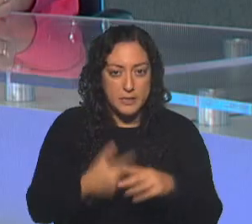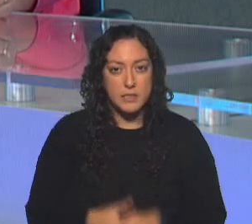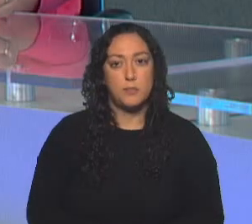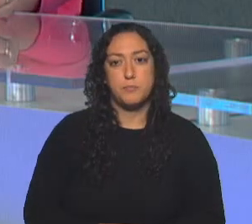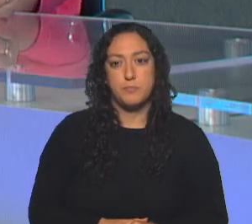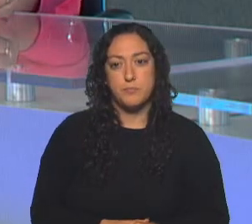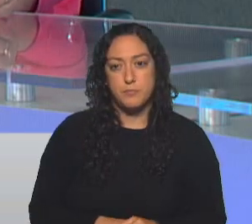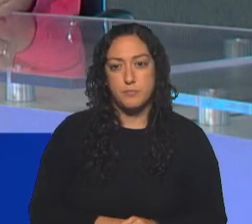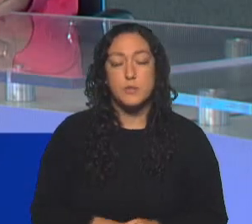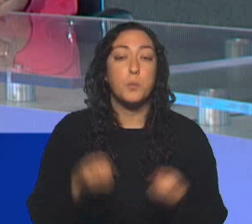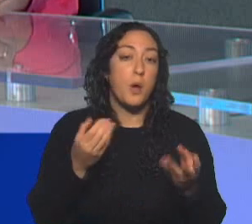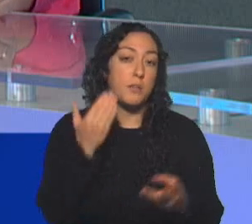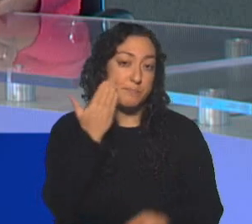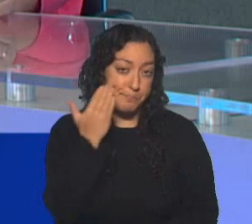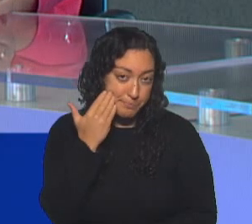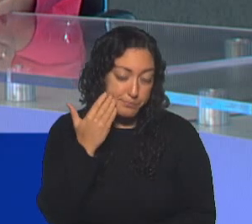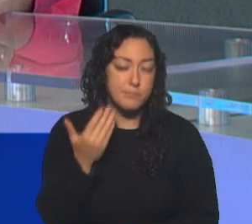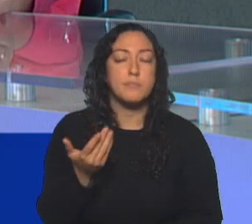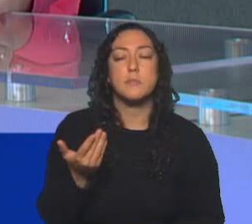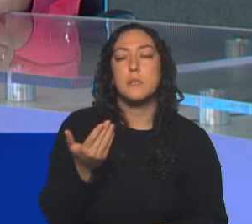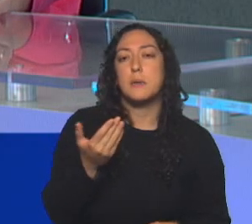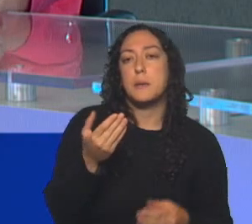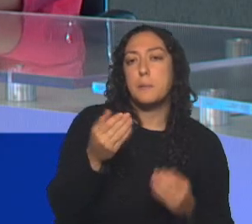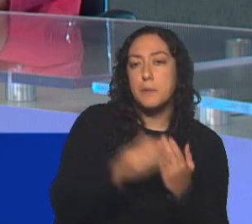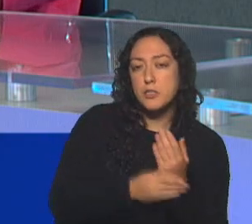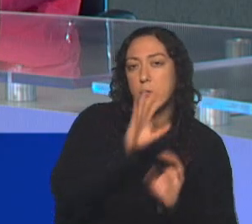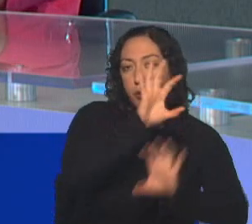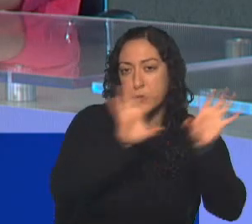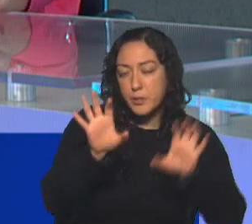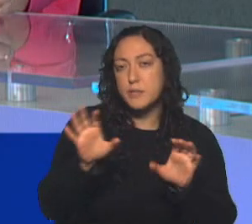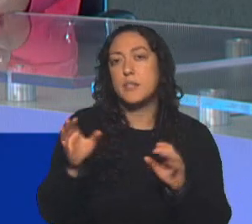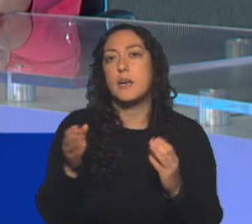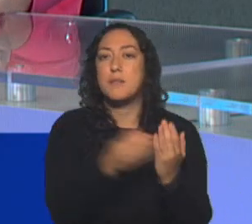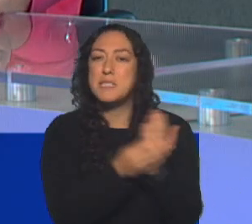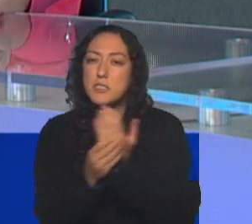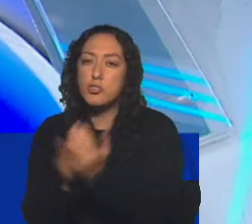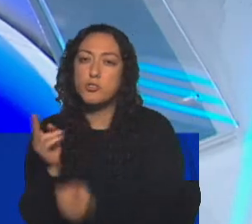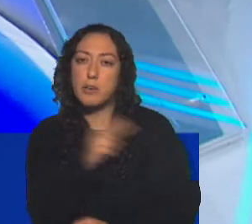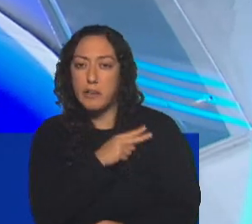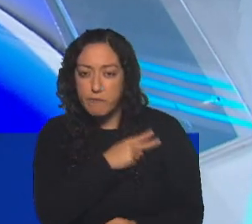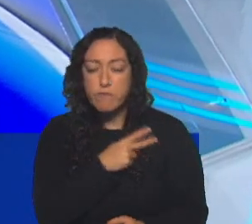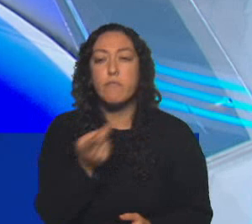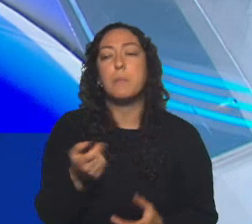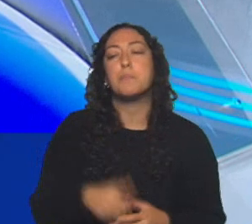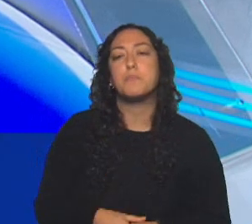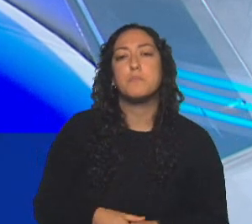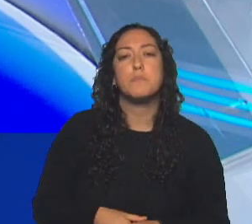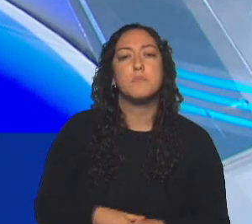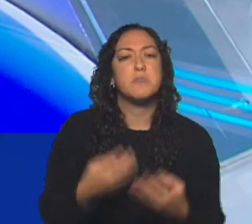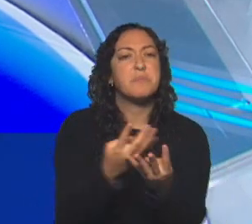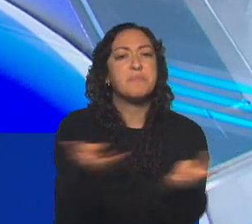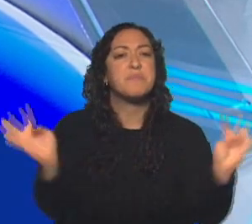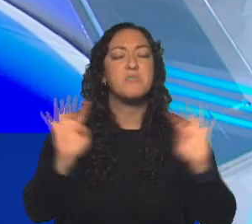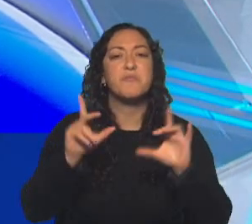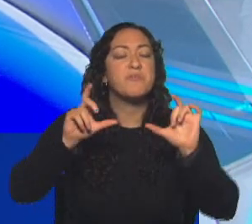Bueno, recién veíamos la imagen del ministro del Interior, del jefe de gabinete, de gobernadores. ¿Qué significa esta imagen? Se